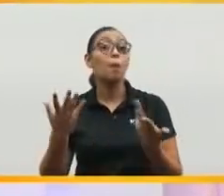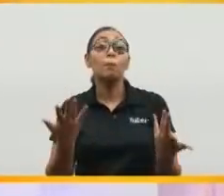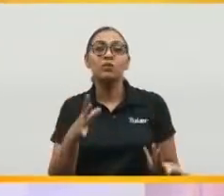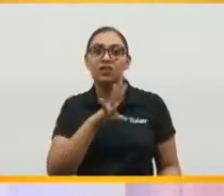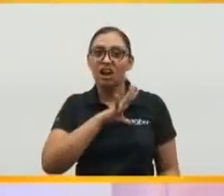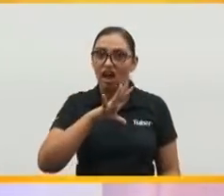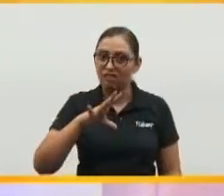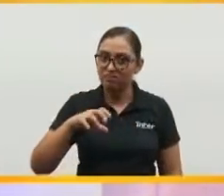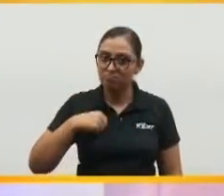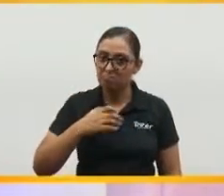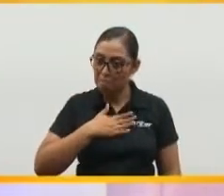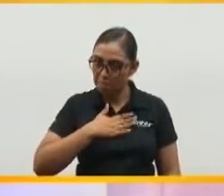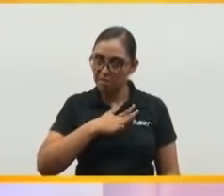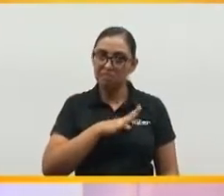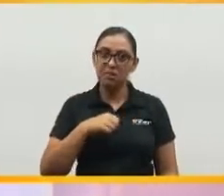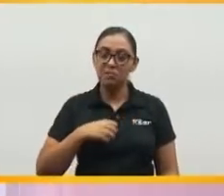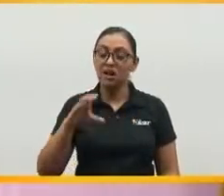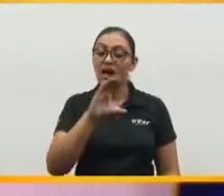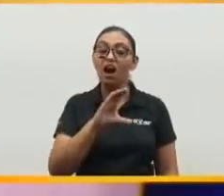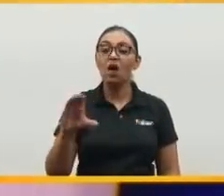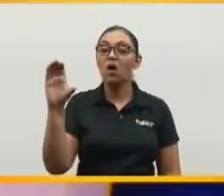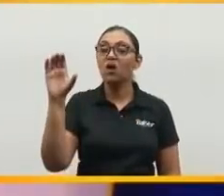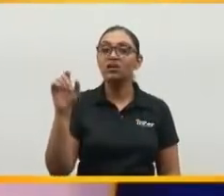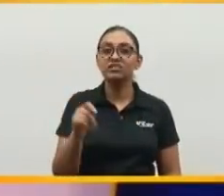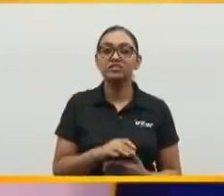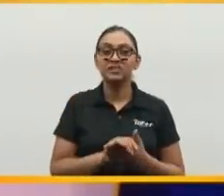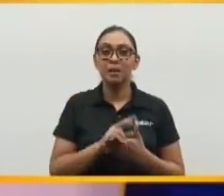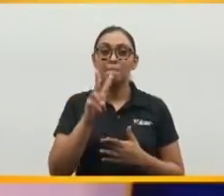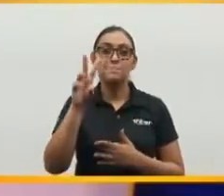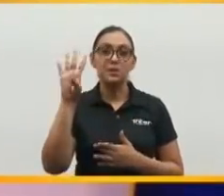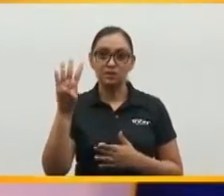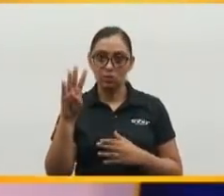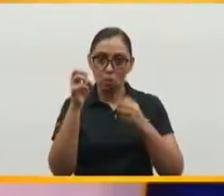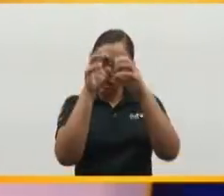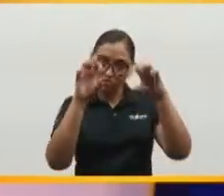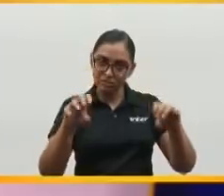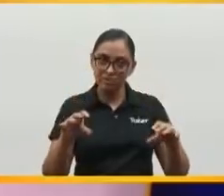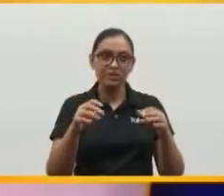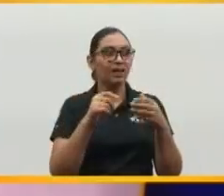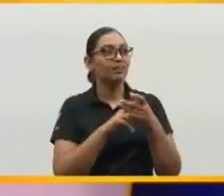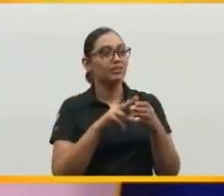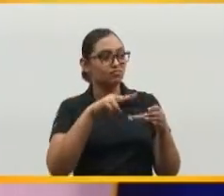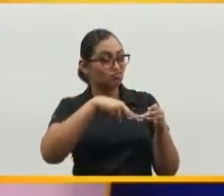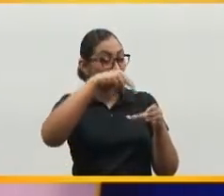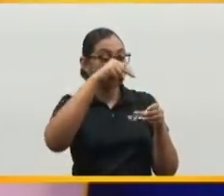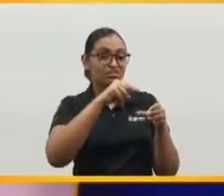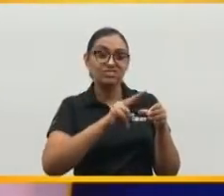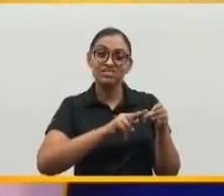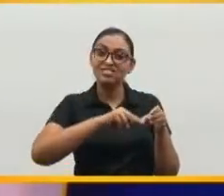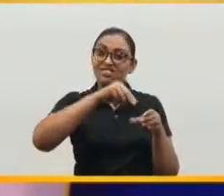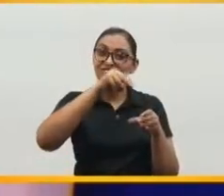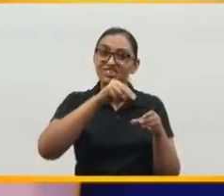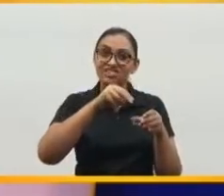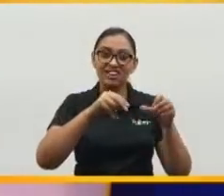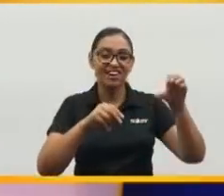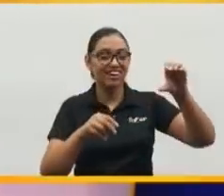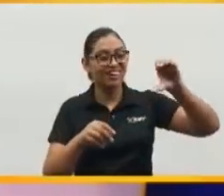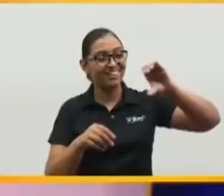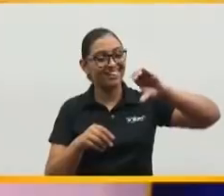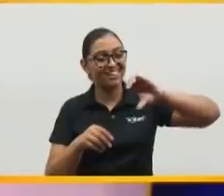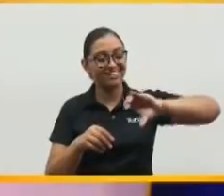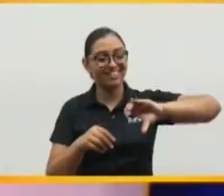es cruel. Y el propio 24, le hacían a la volada, ¿verdad? Y le echaban aquel gran vaso que